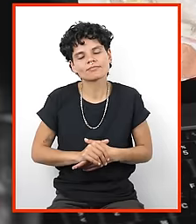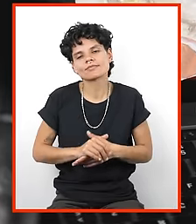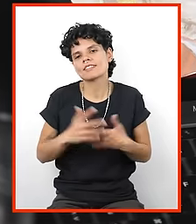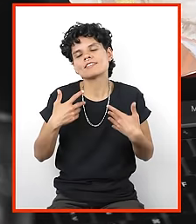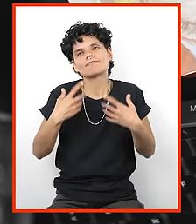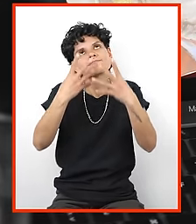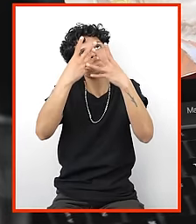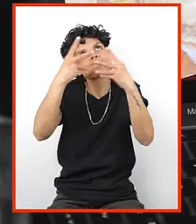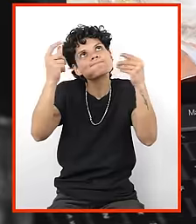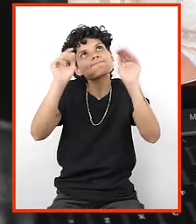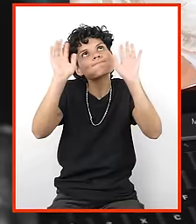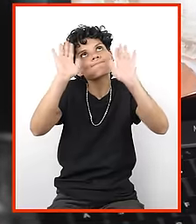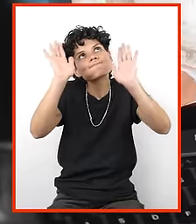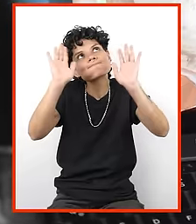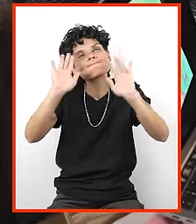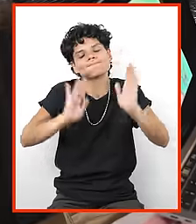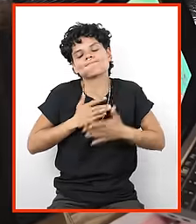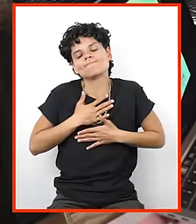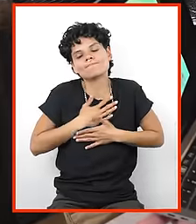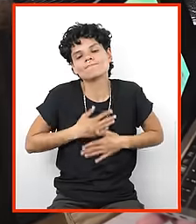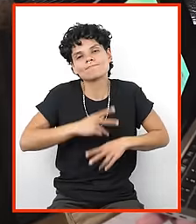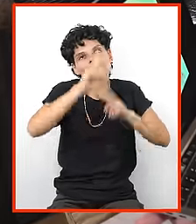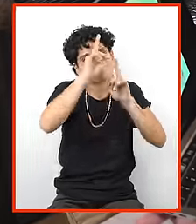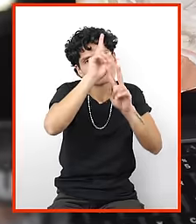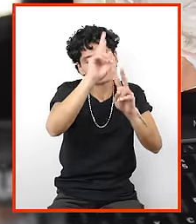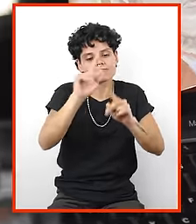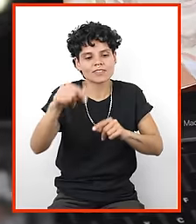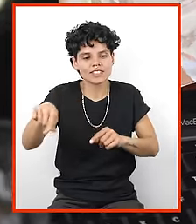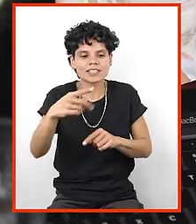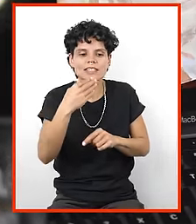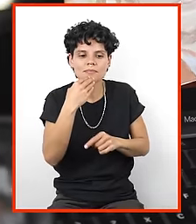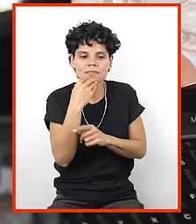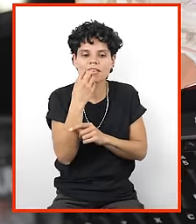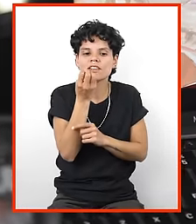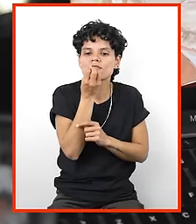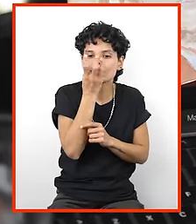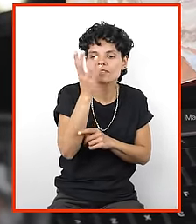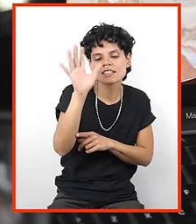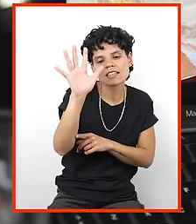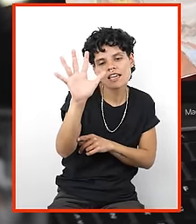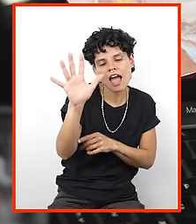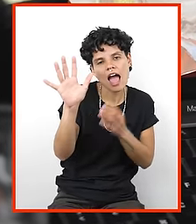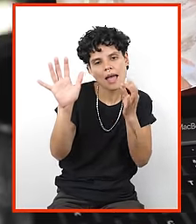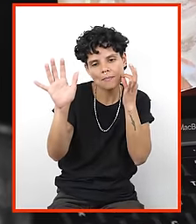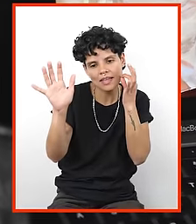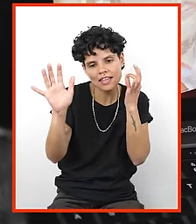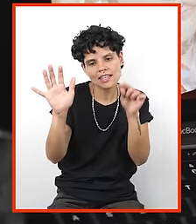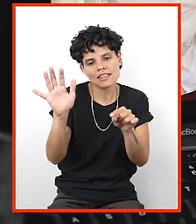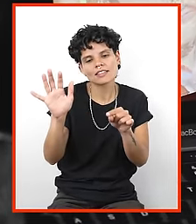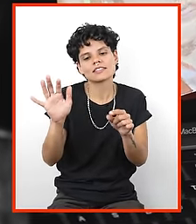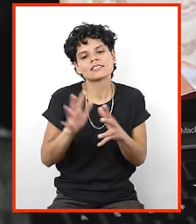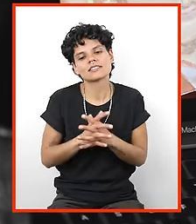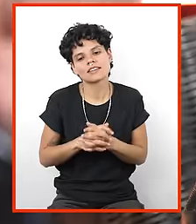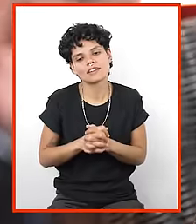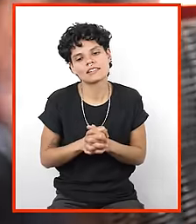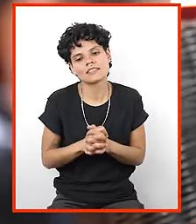cielo. ¿Sí? Mi Michaelito y la Greta. Ahí están los girasoles y mira, están seguramente con las flores en el arco iris